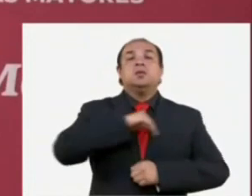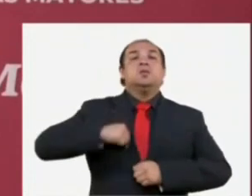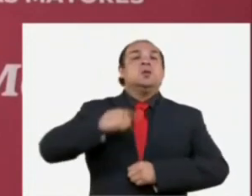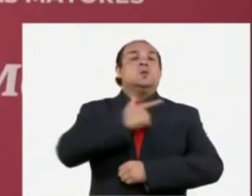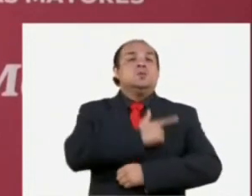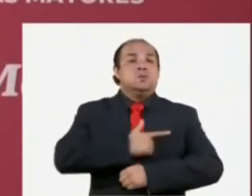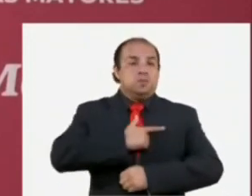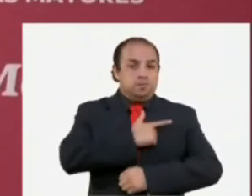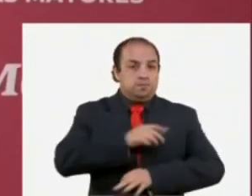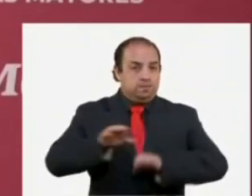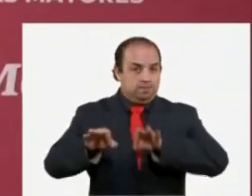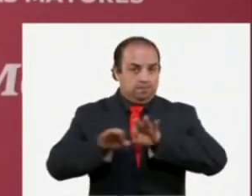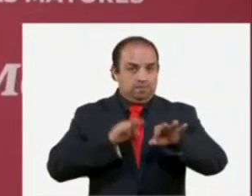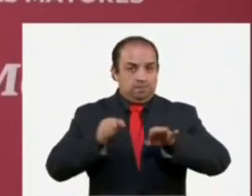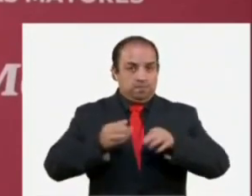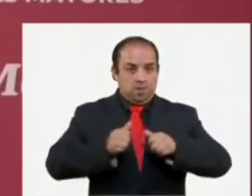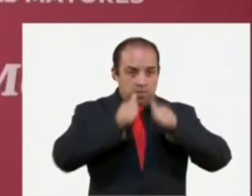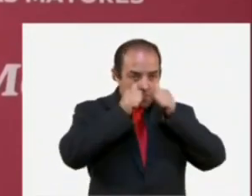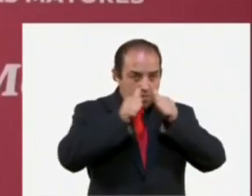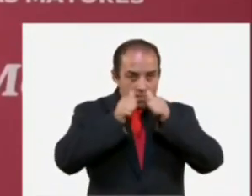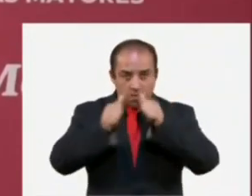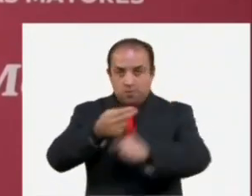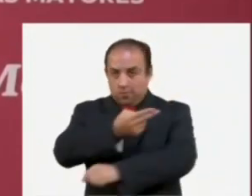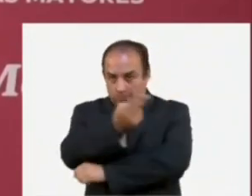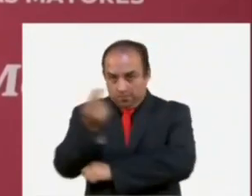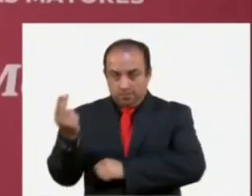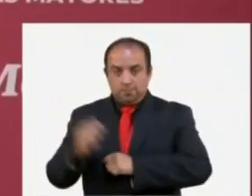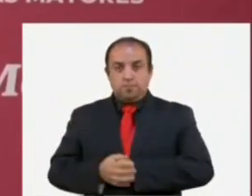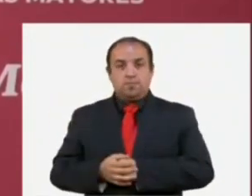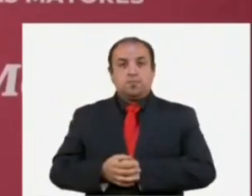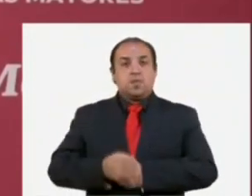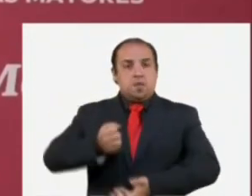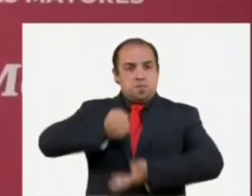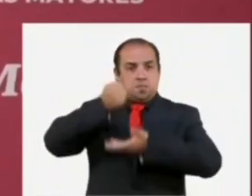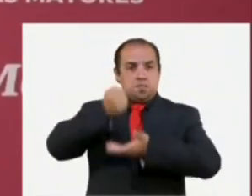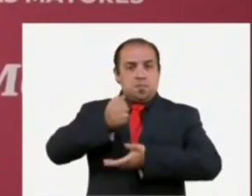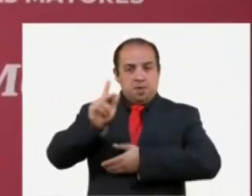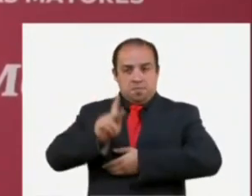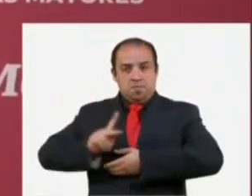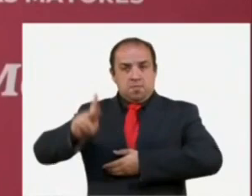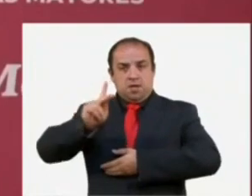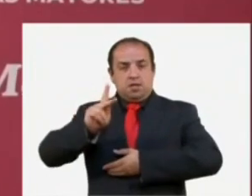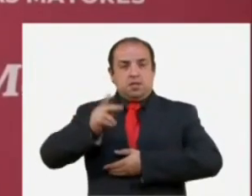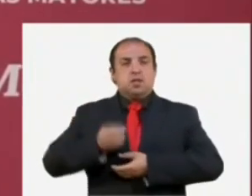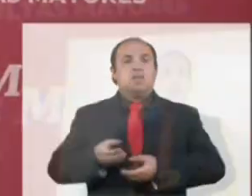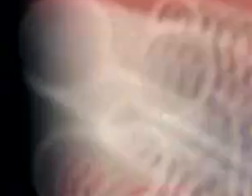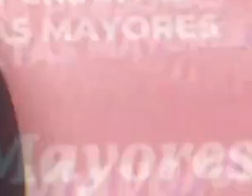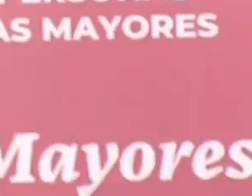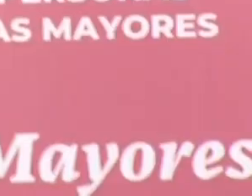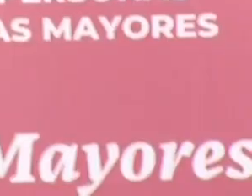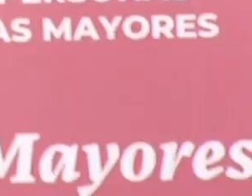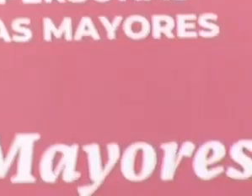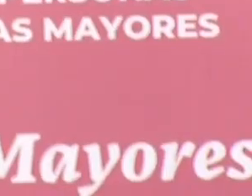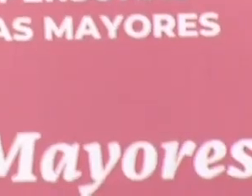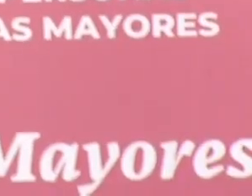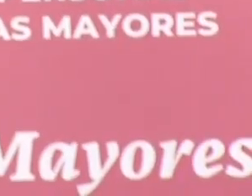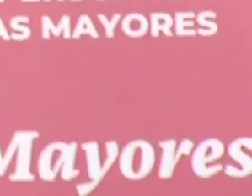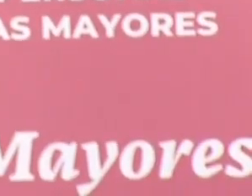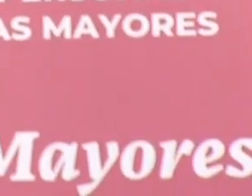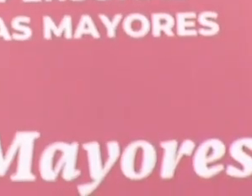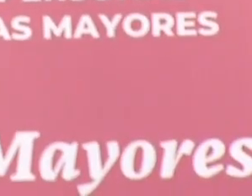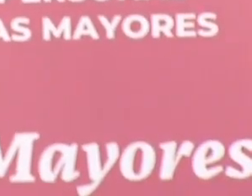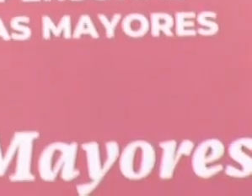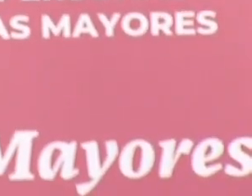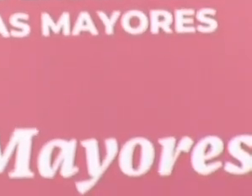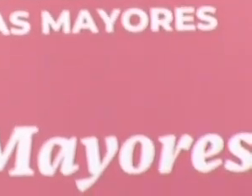gusto trabajar para ustedes y que los recursos del pueblo estén destinados a la gente en tanto Stephanie Correa